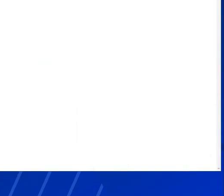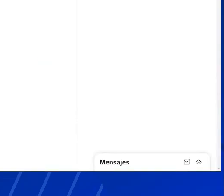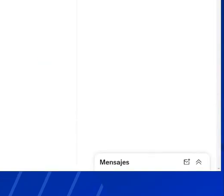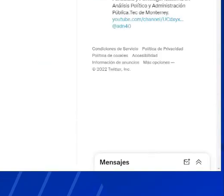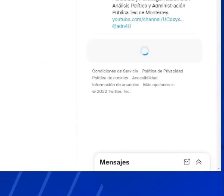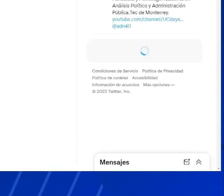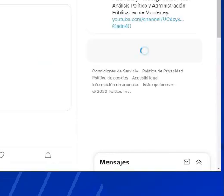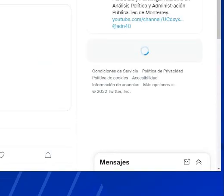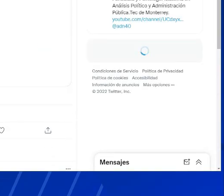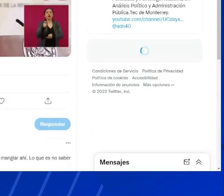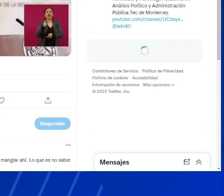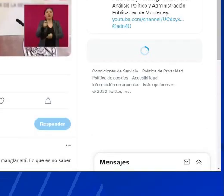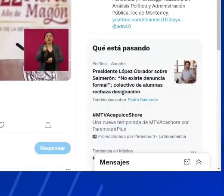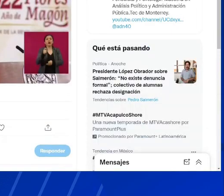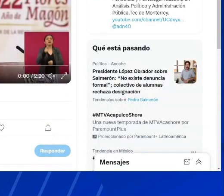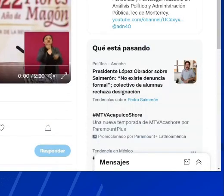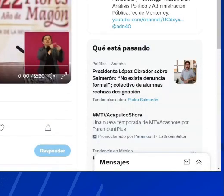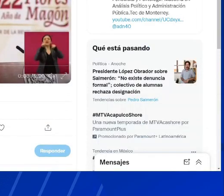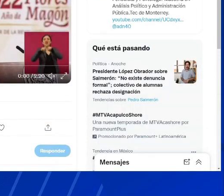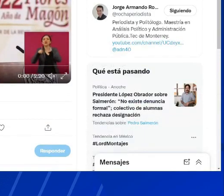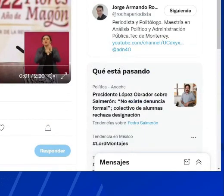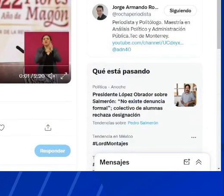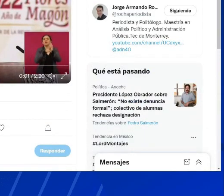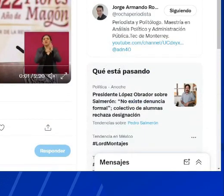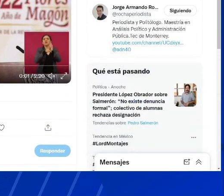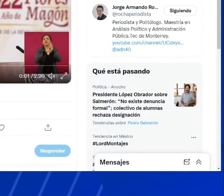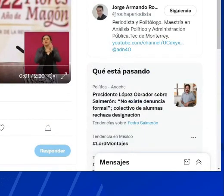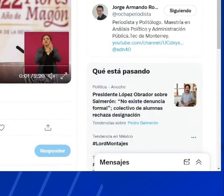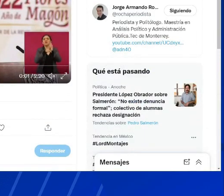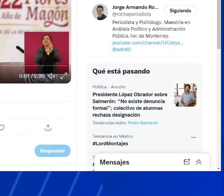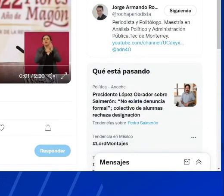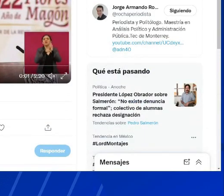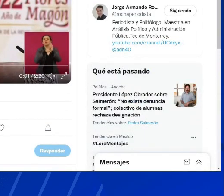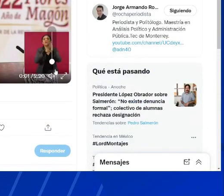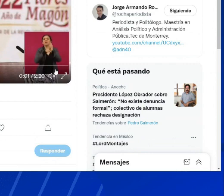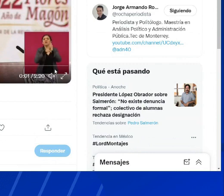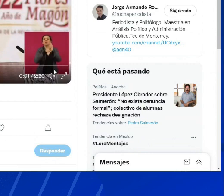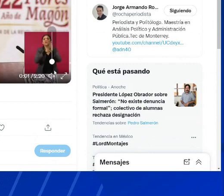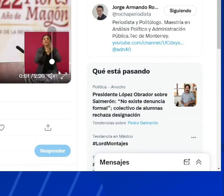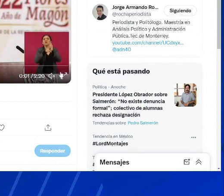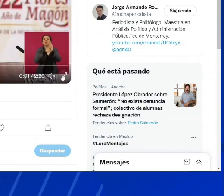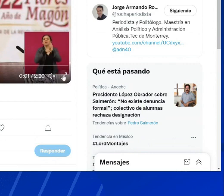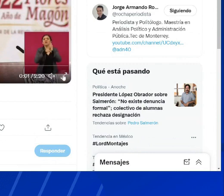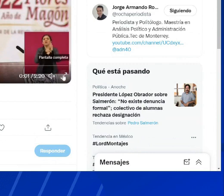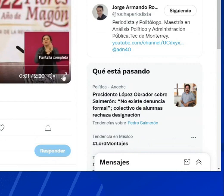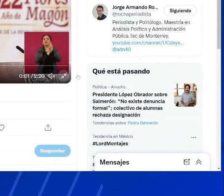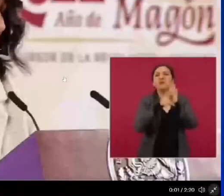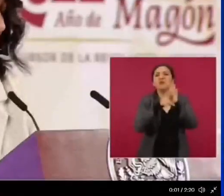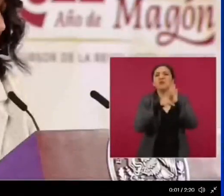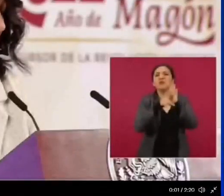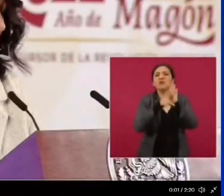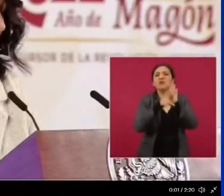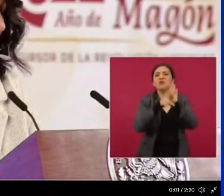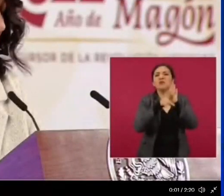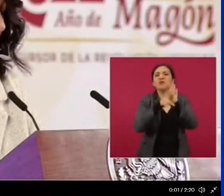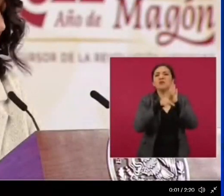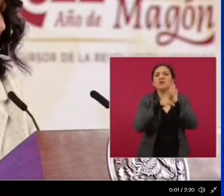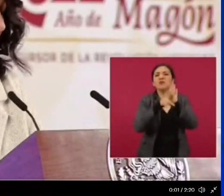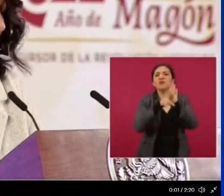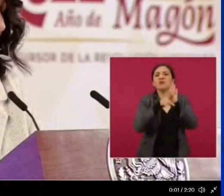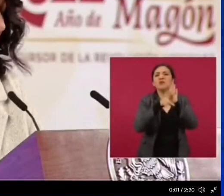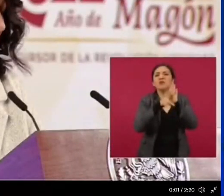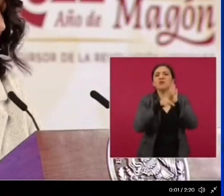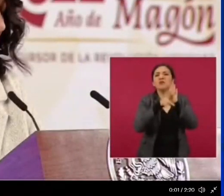Pues ahí para que vayan y vayan a exponer las mentiras de los chayoteros. También habló de la inundación, esta